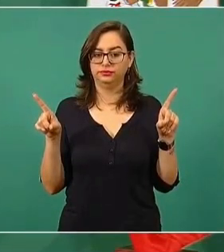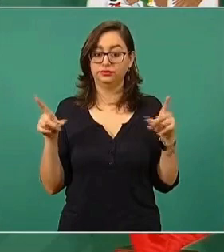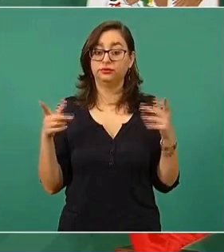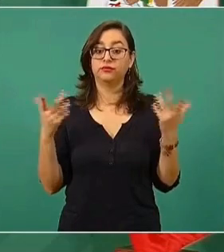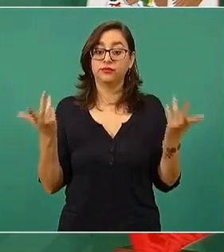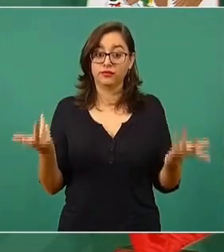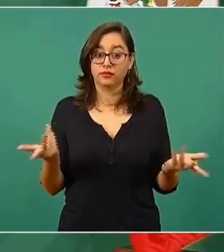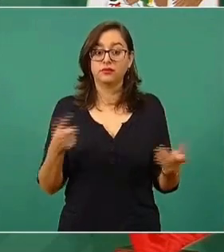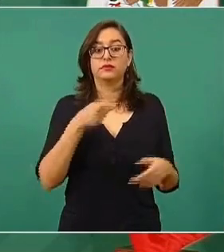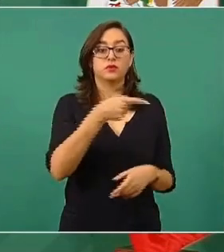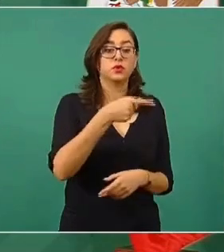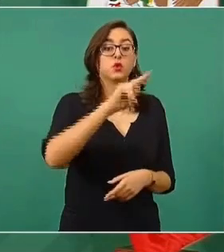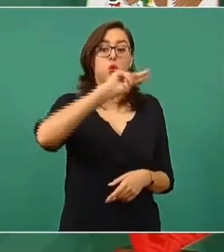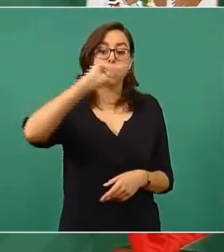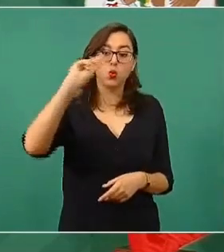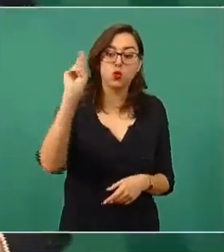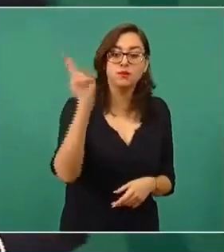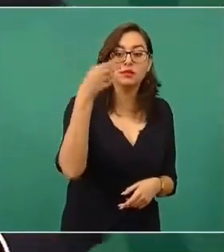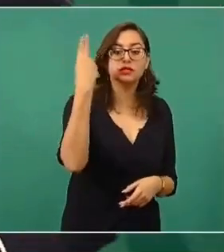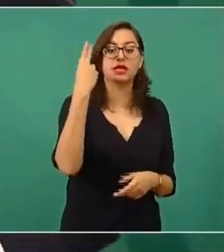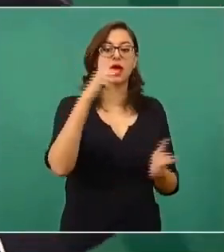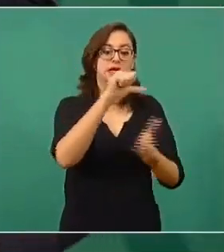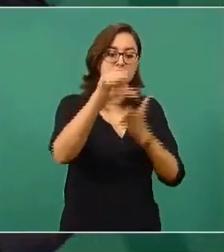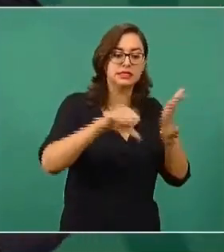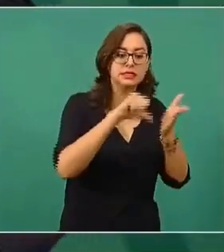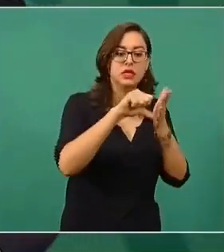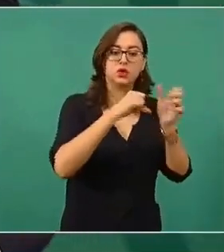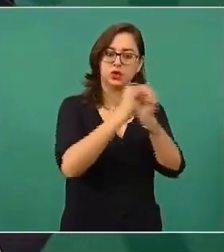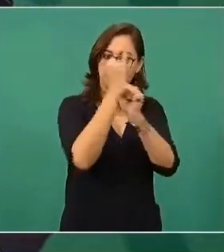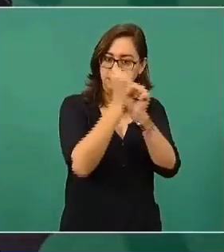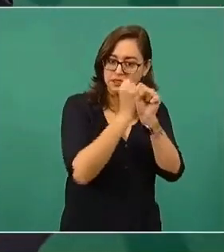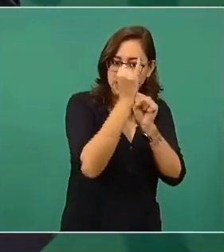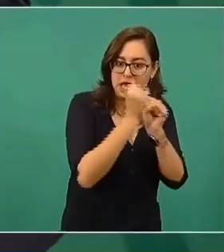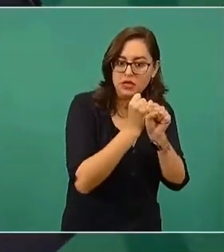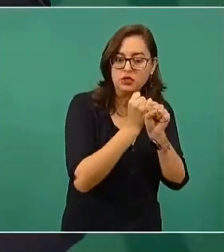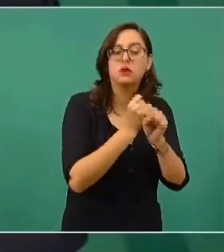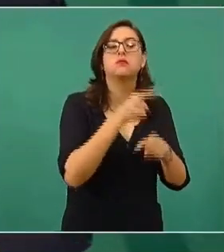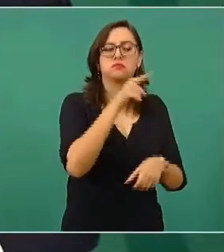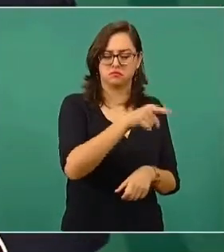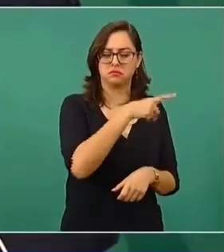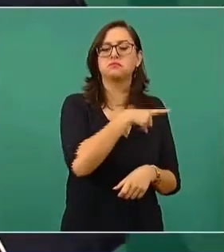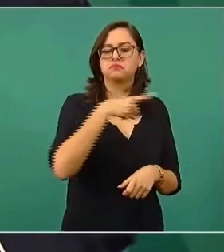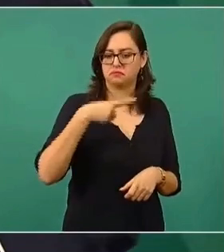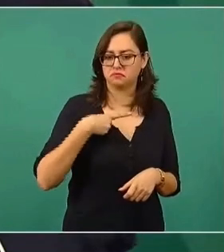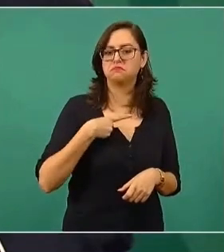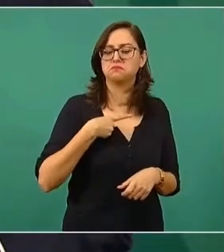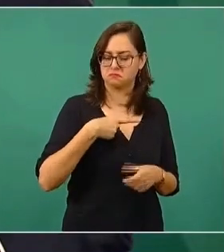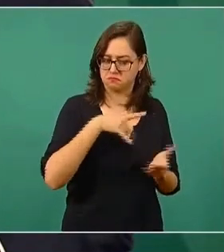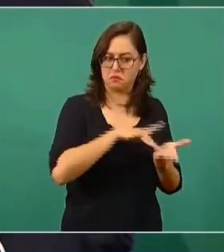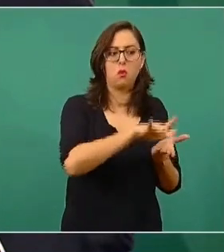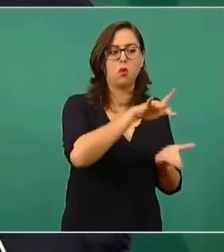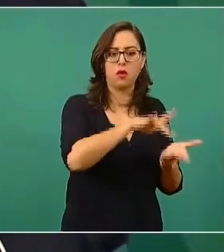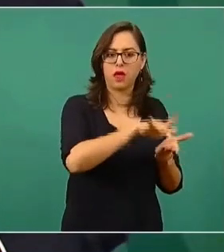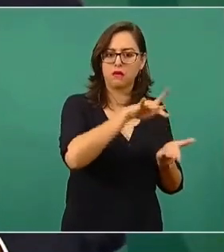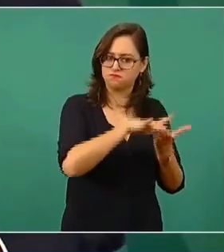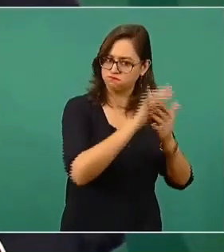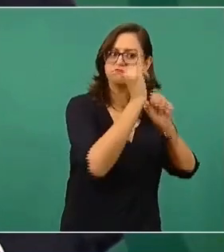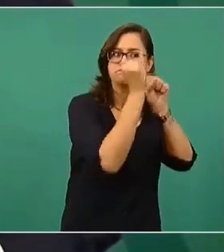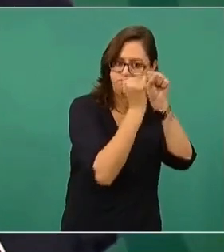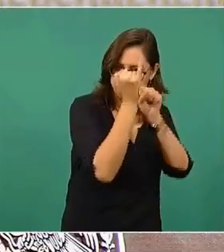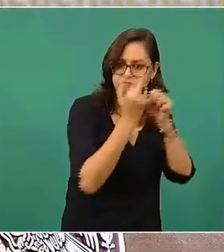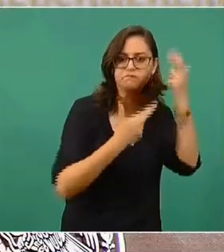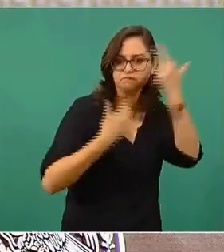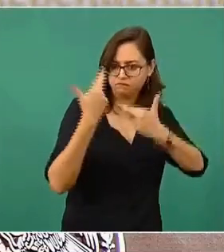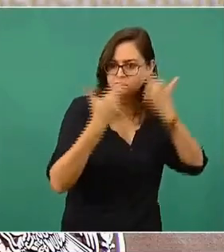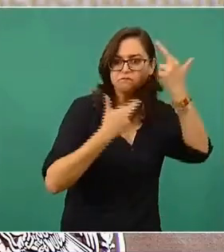Las universidades, los centros de investigación deben de tener todo el apoyo para hacer ese